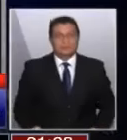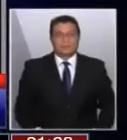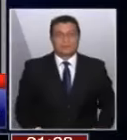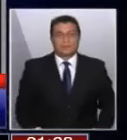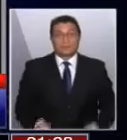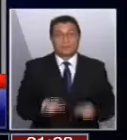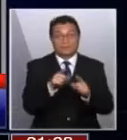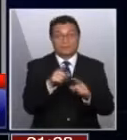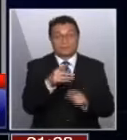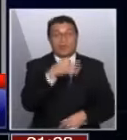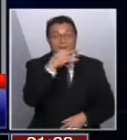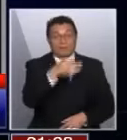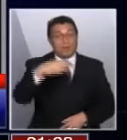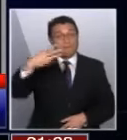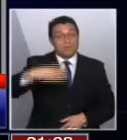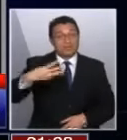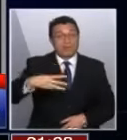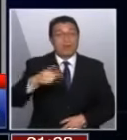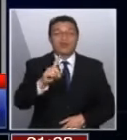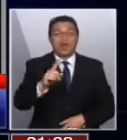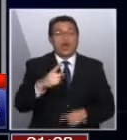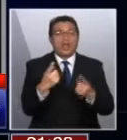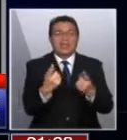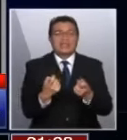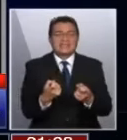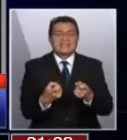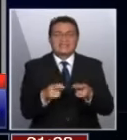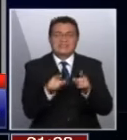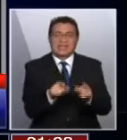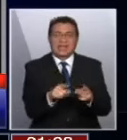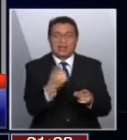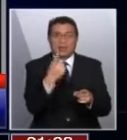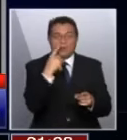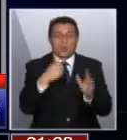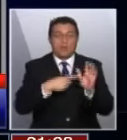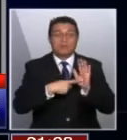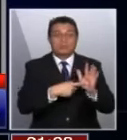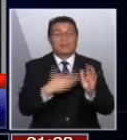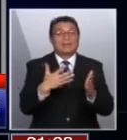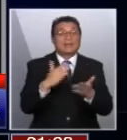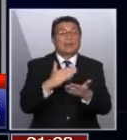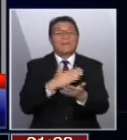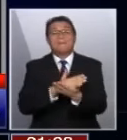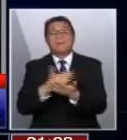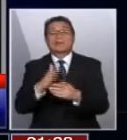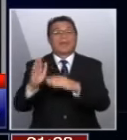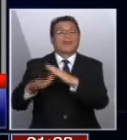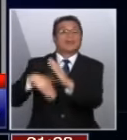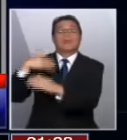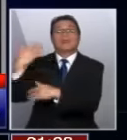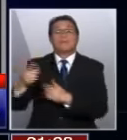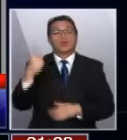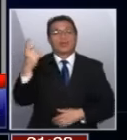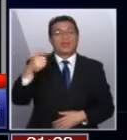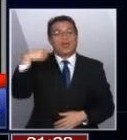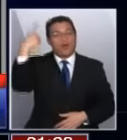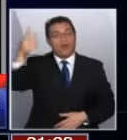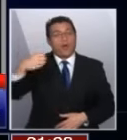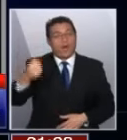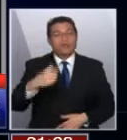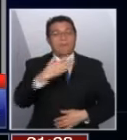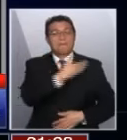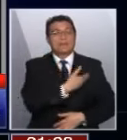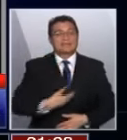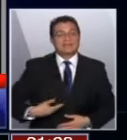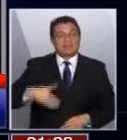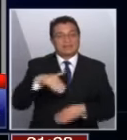que las elecciones municipales no era necesariamente un un reflejo de lo que fuera a ocurrir luego en la en las presidenciales Pero de